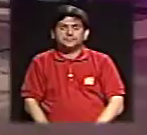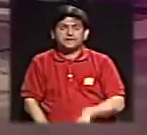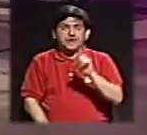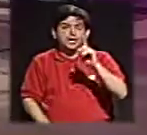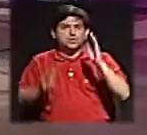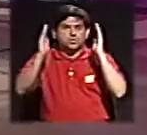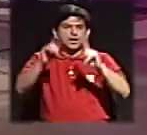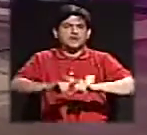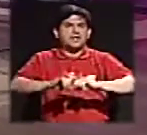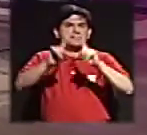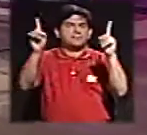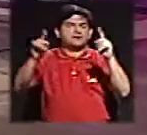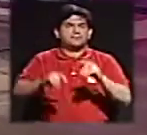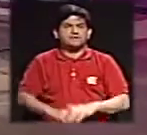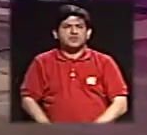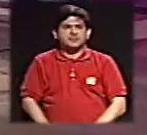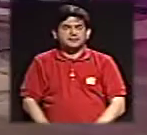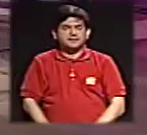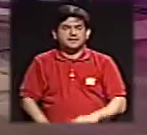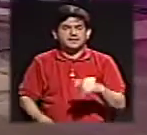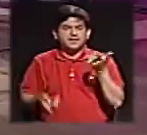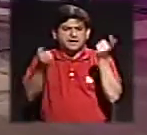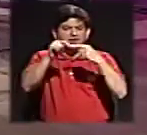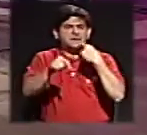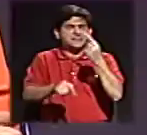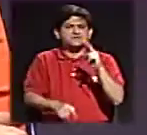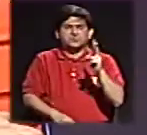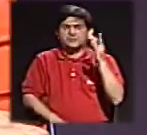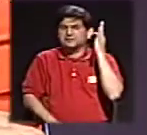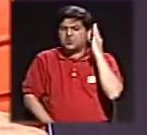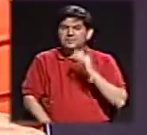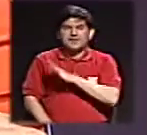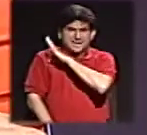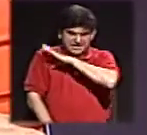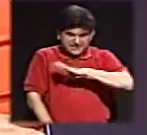diferencia, porque en el caso que comenta la compañera de El Salvador